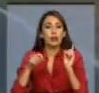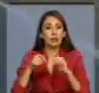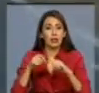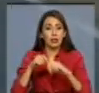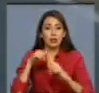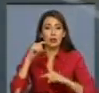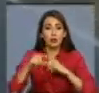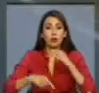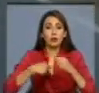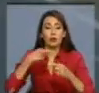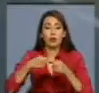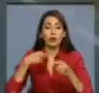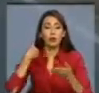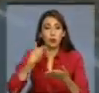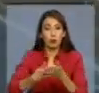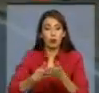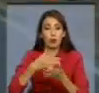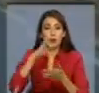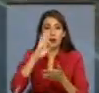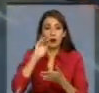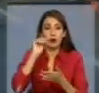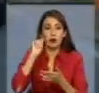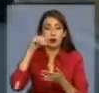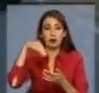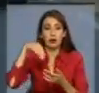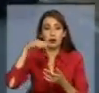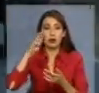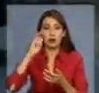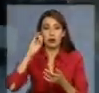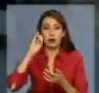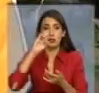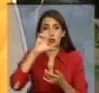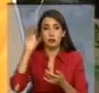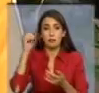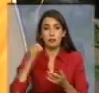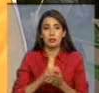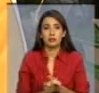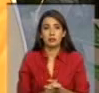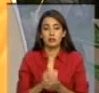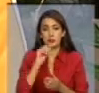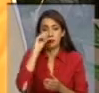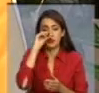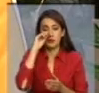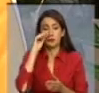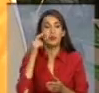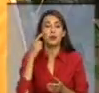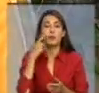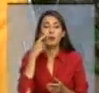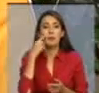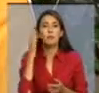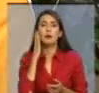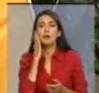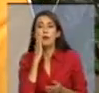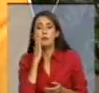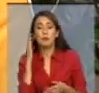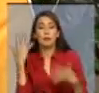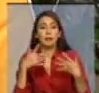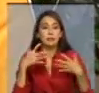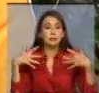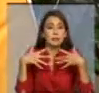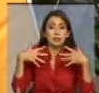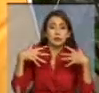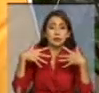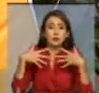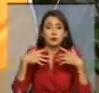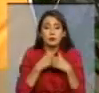a Tambillo, al sur de la capital, un pesado vehículo se les fue encima. Mi padre entró en shock, mi mamá también, pero lamentablemente